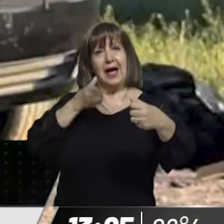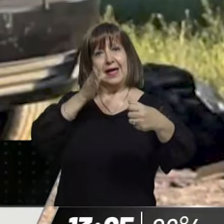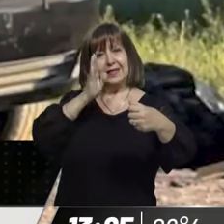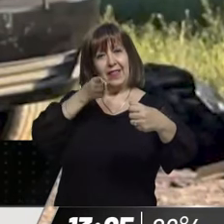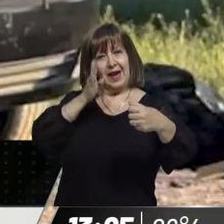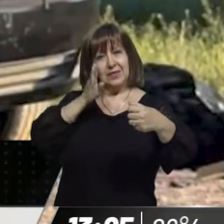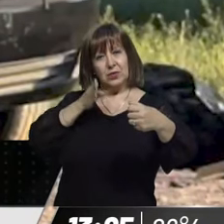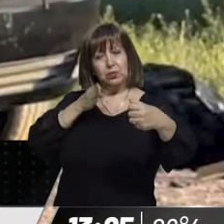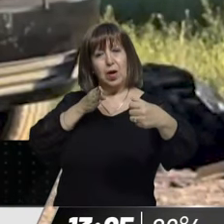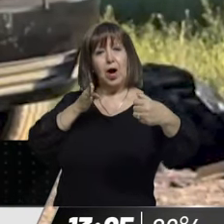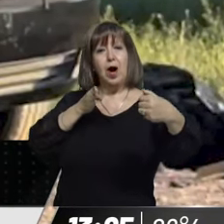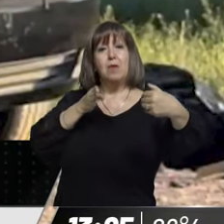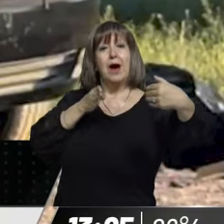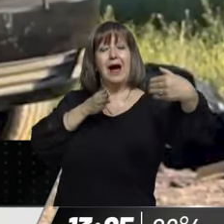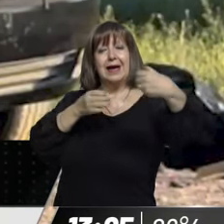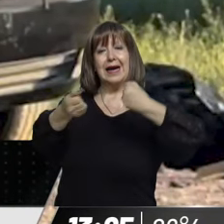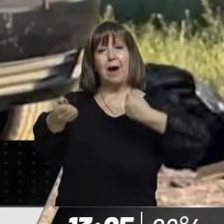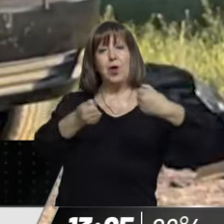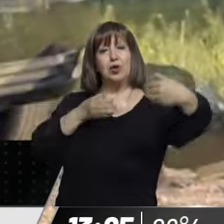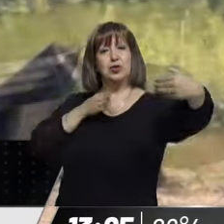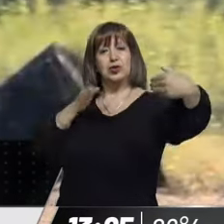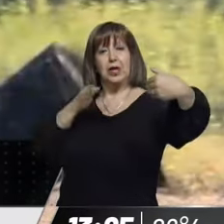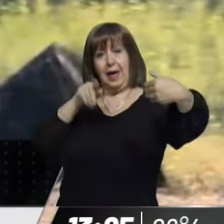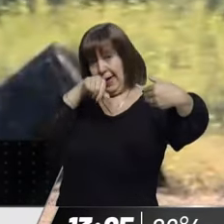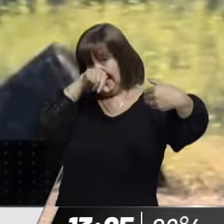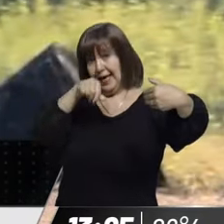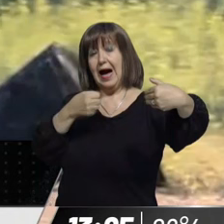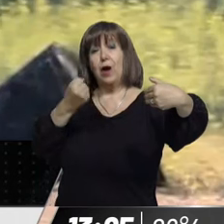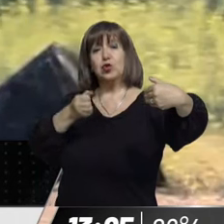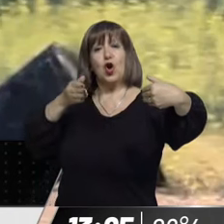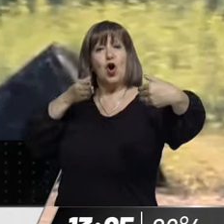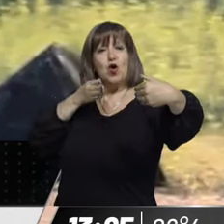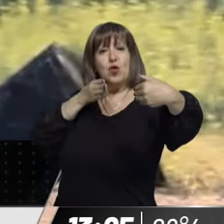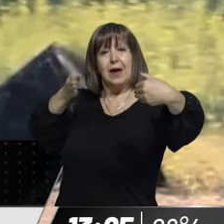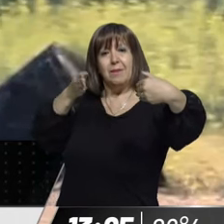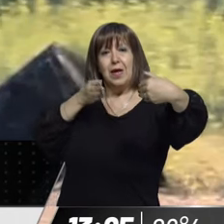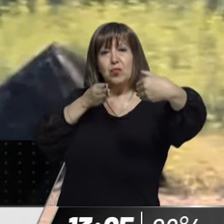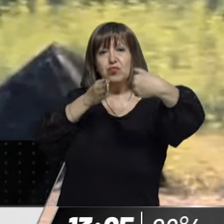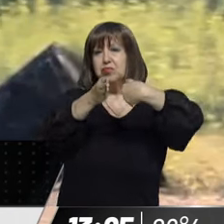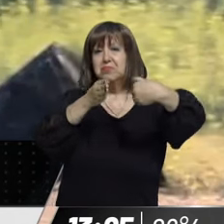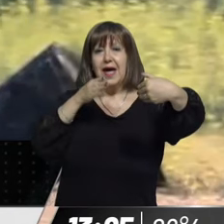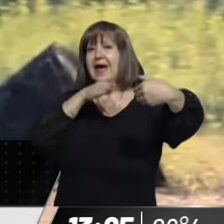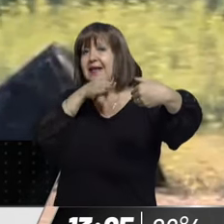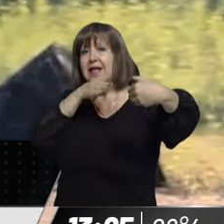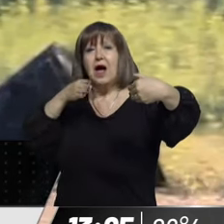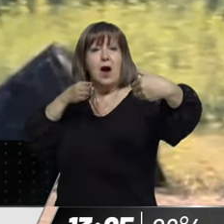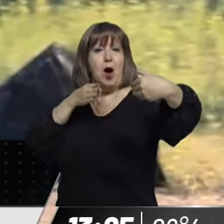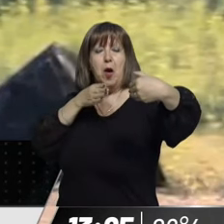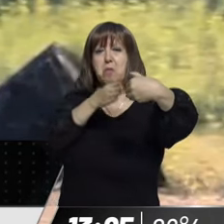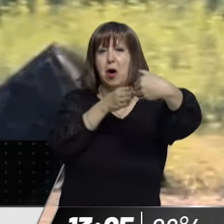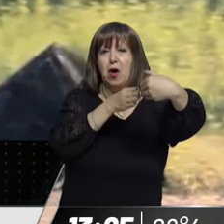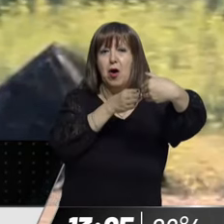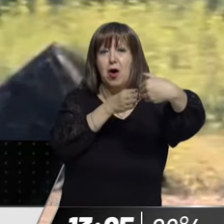nacional cuando se cruza de carril. Producto de esa situación, impacta de frente con un camión Scania con acoplado que iba en la